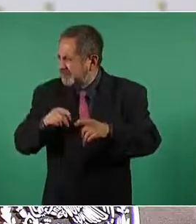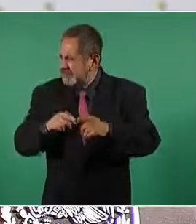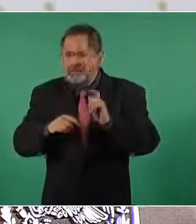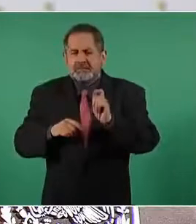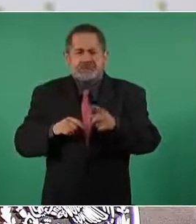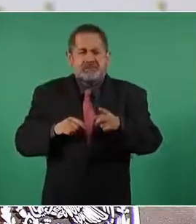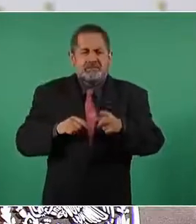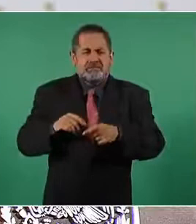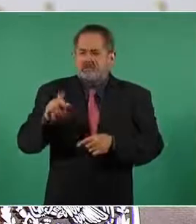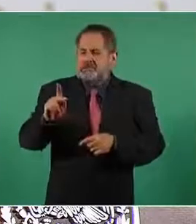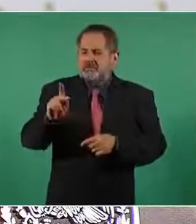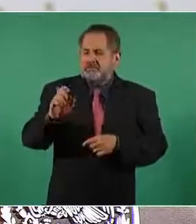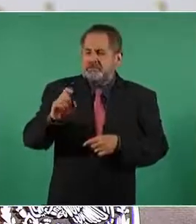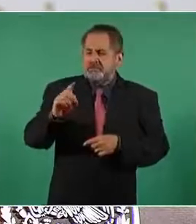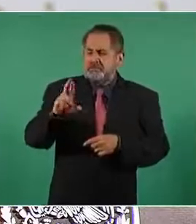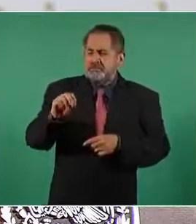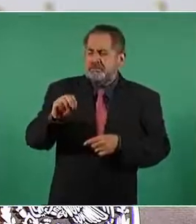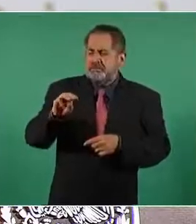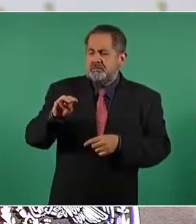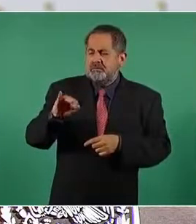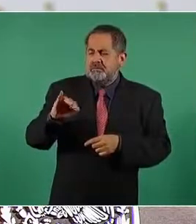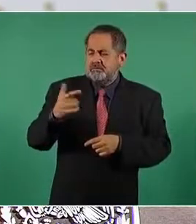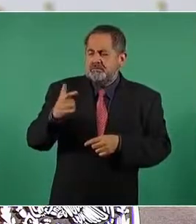de Pedro Miguel